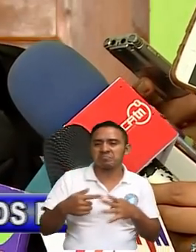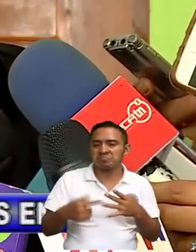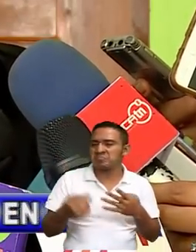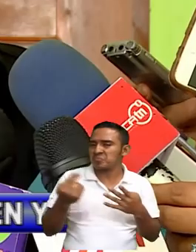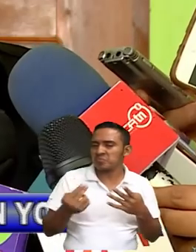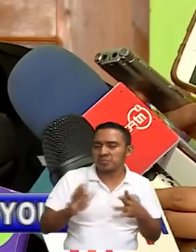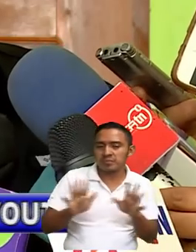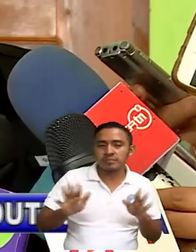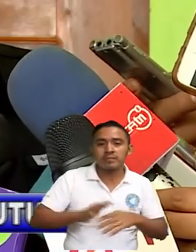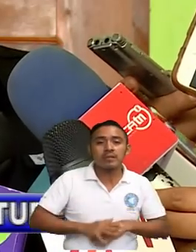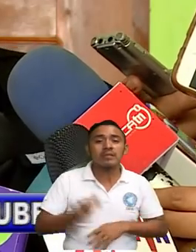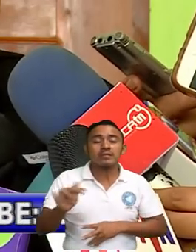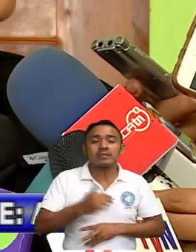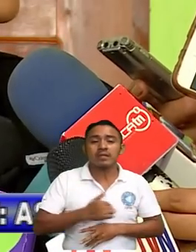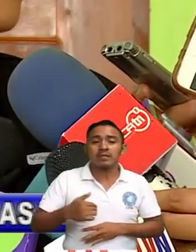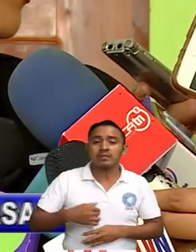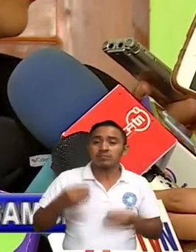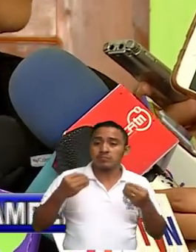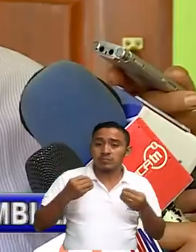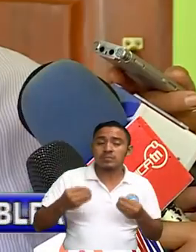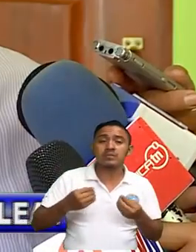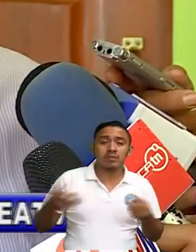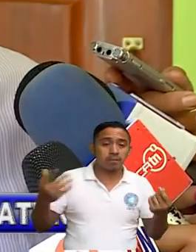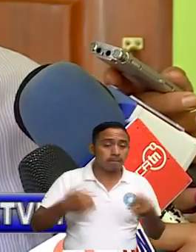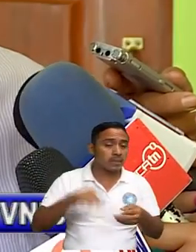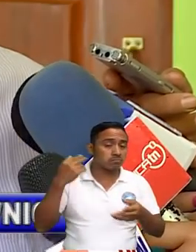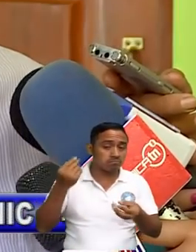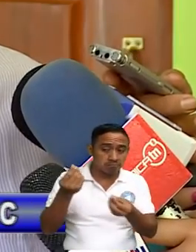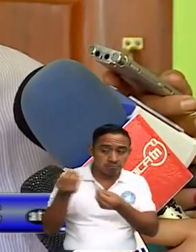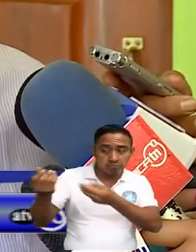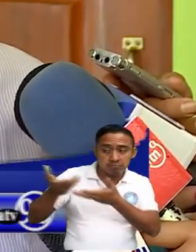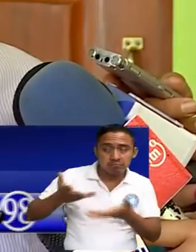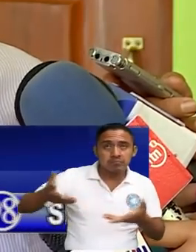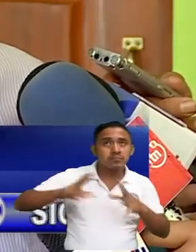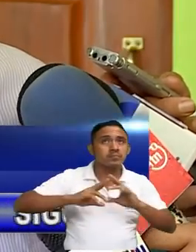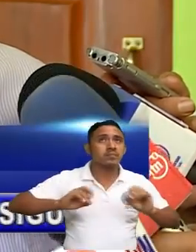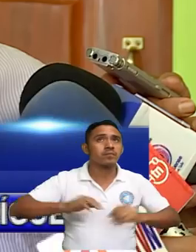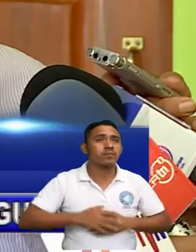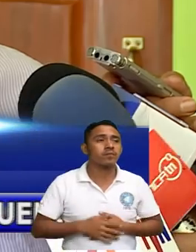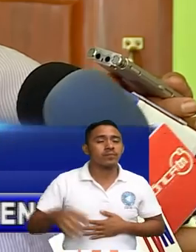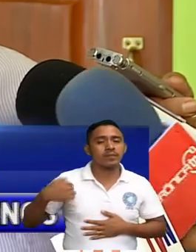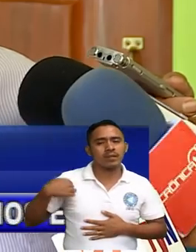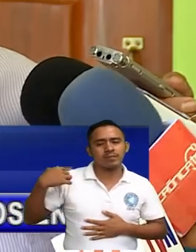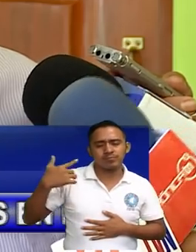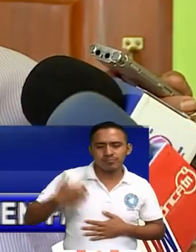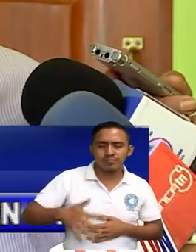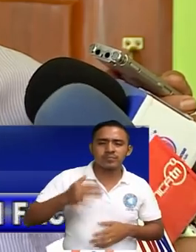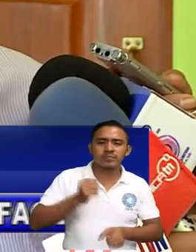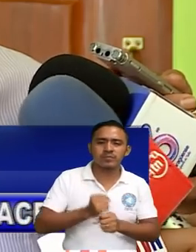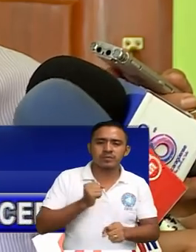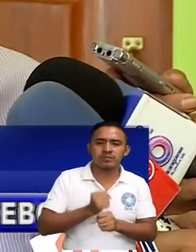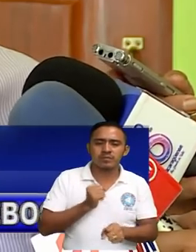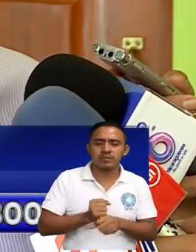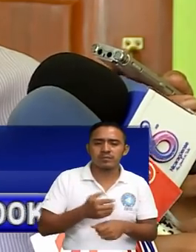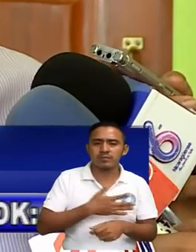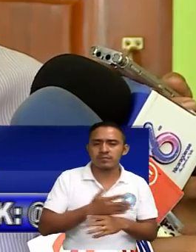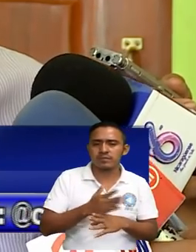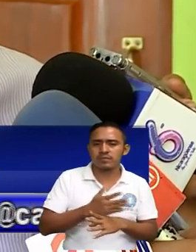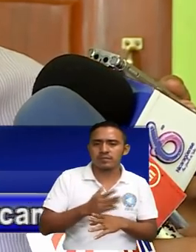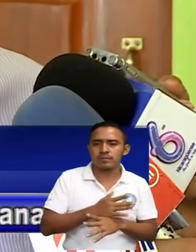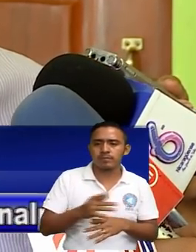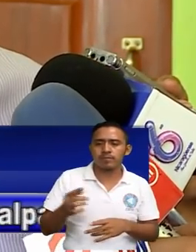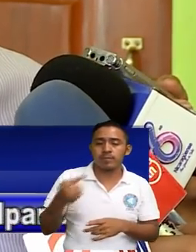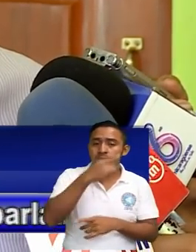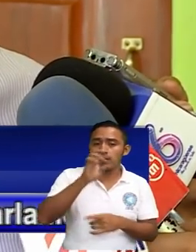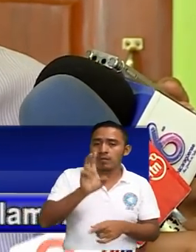y que genera altas divisas a nuestro país. Nosotros venimos trabajando con las instituciones del Estado allá